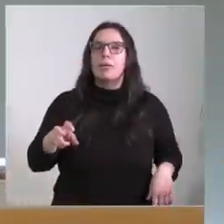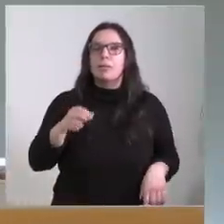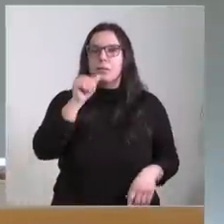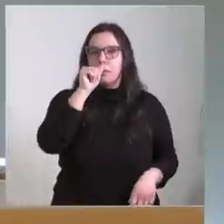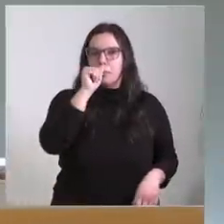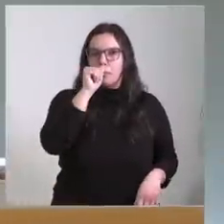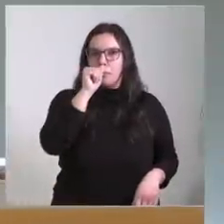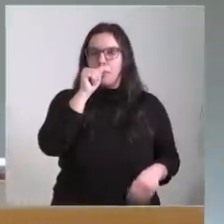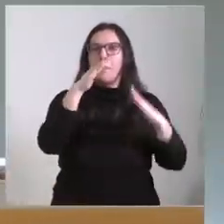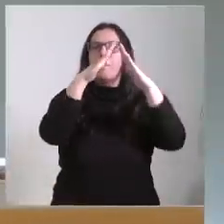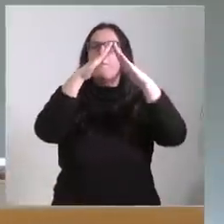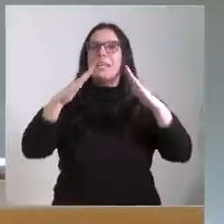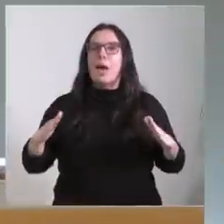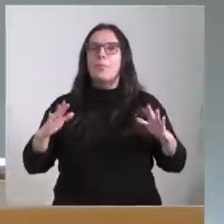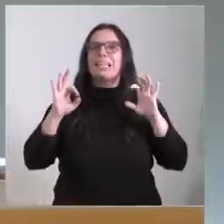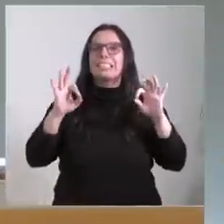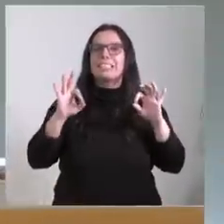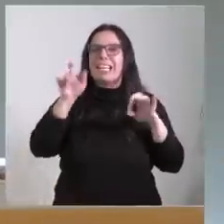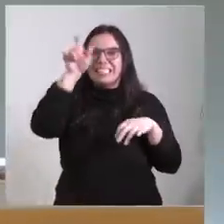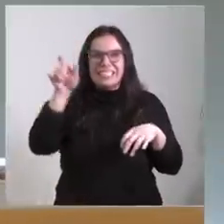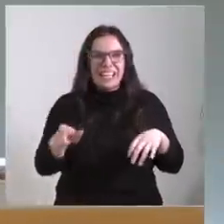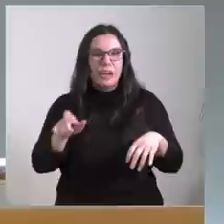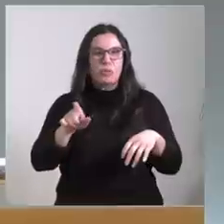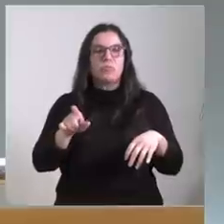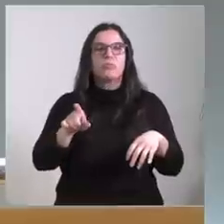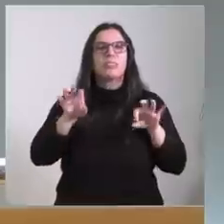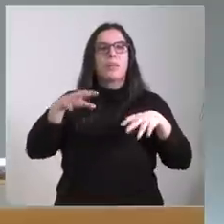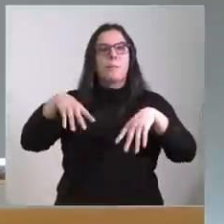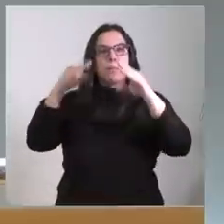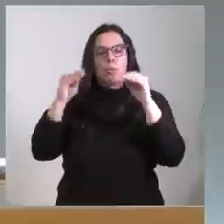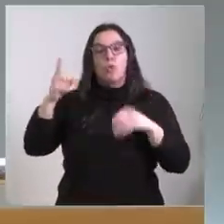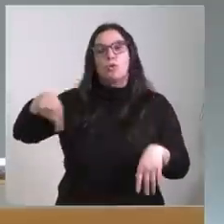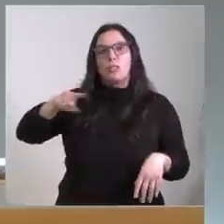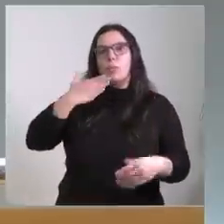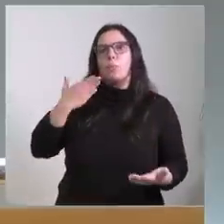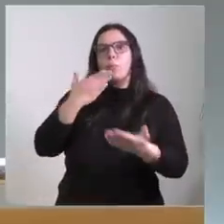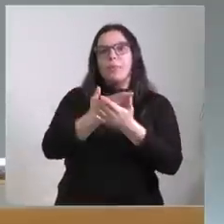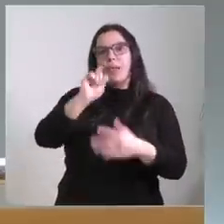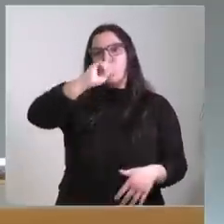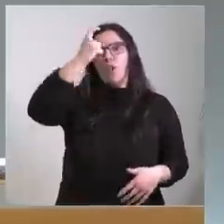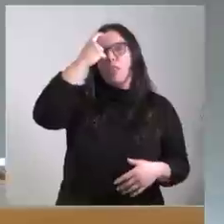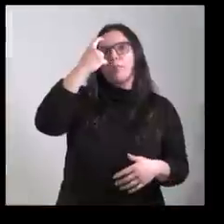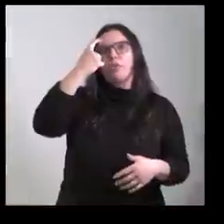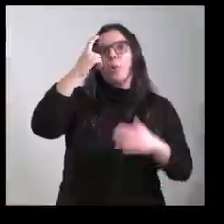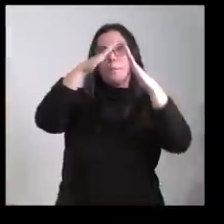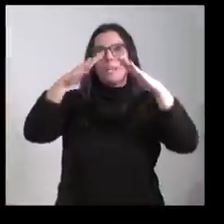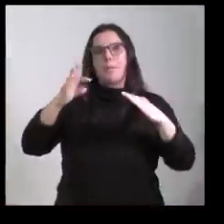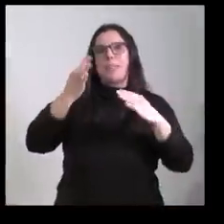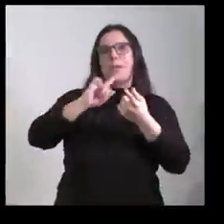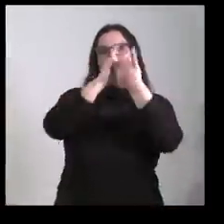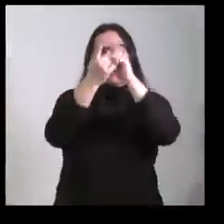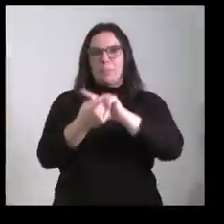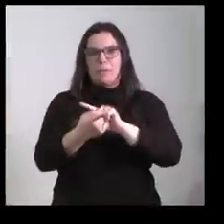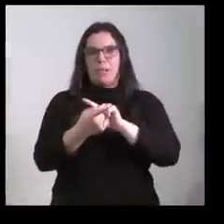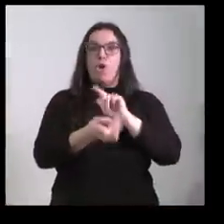Burgos las asociaciones muralistas también piden que se cambie un poquito el concepto de esta pirámide que se